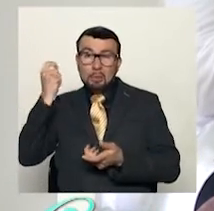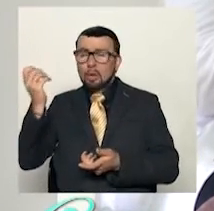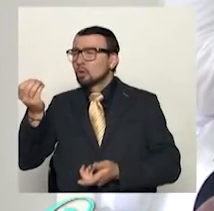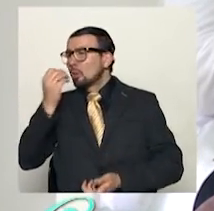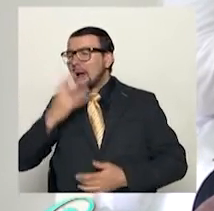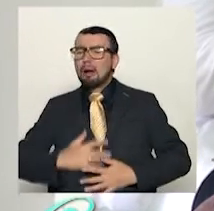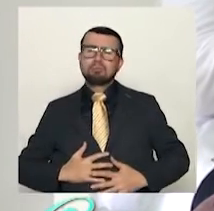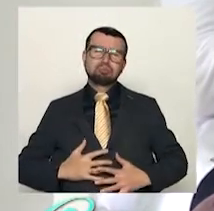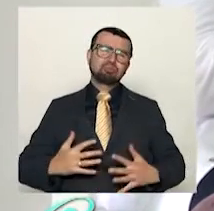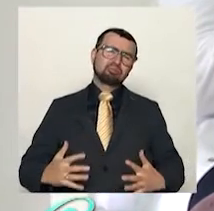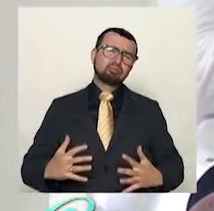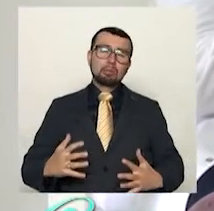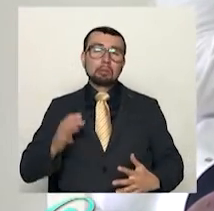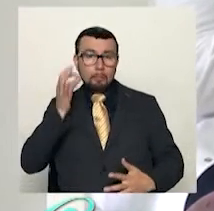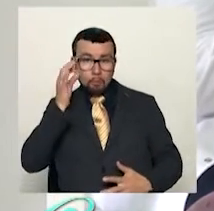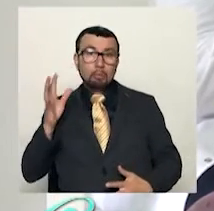irritante,